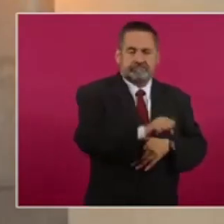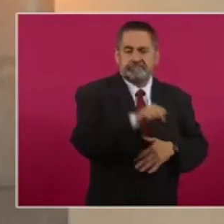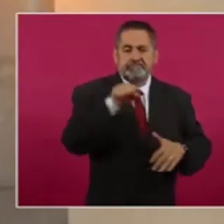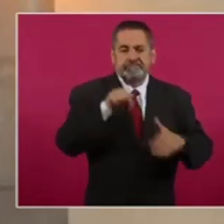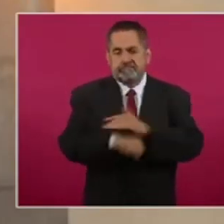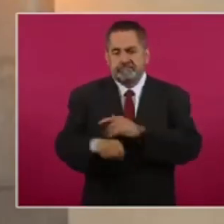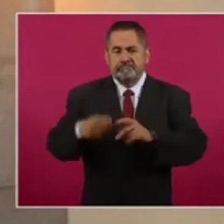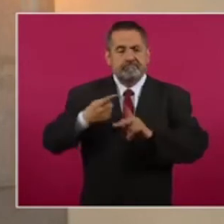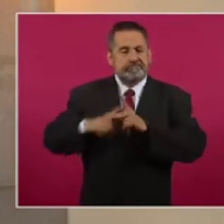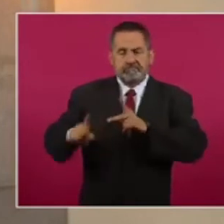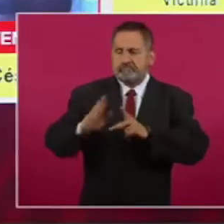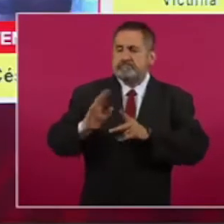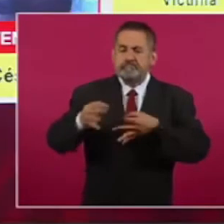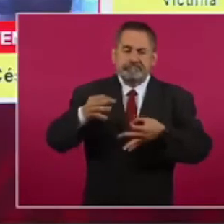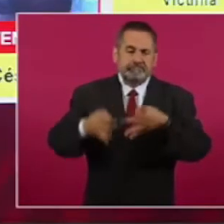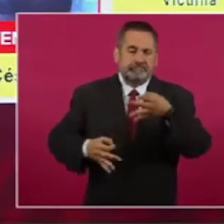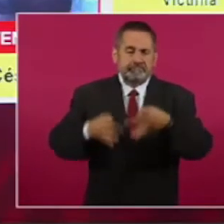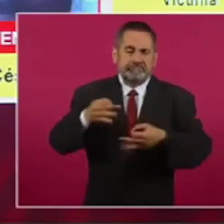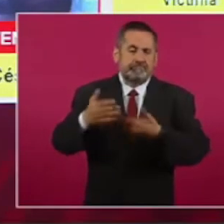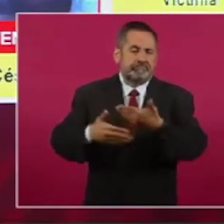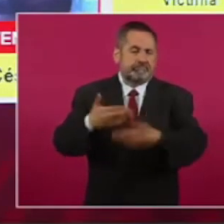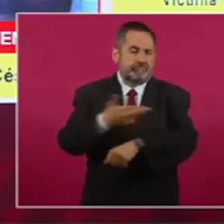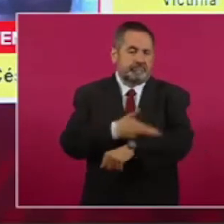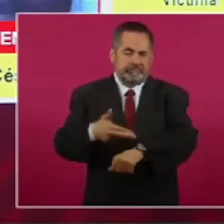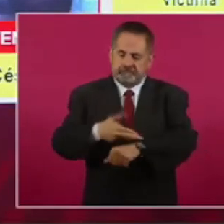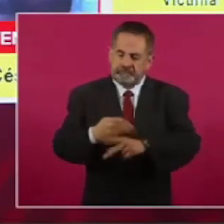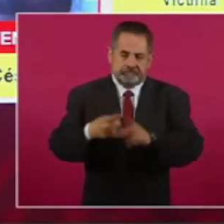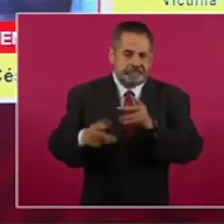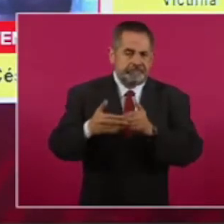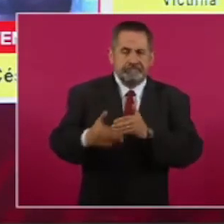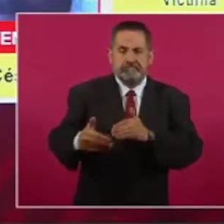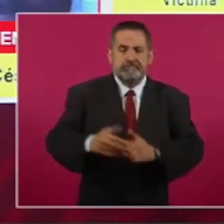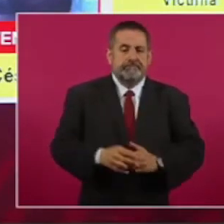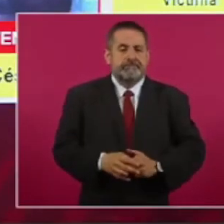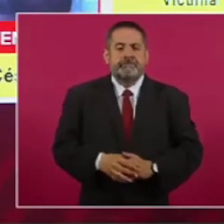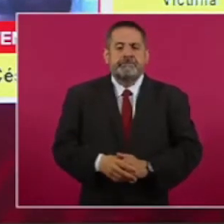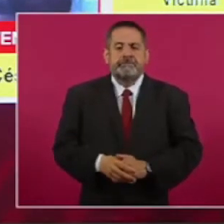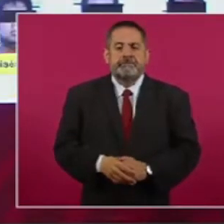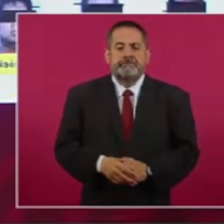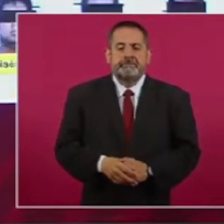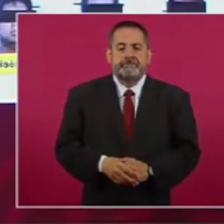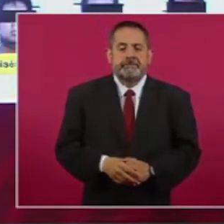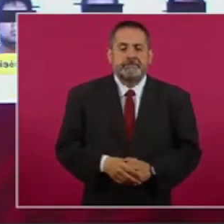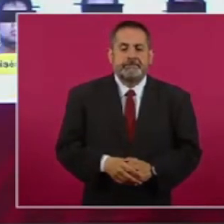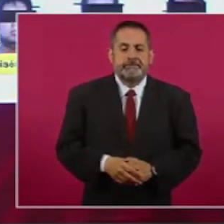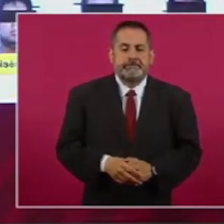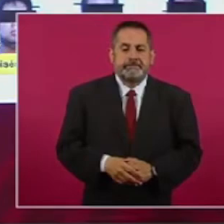ya la solicitud de vinculación de proceso penal en su contra. Siguiente.